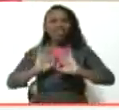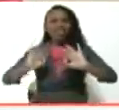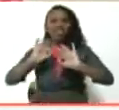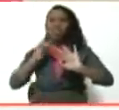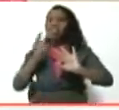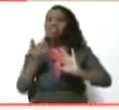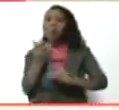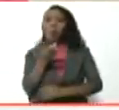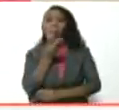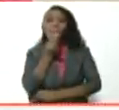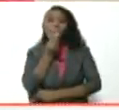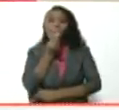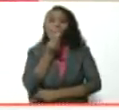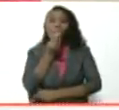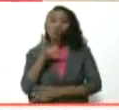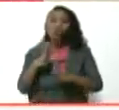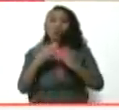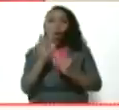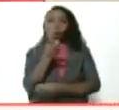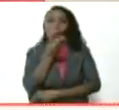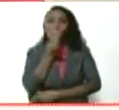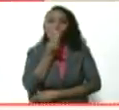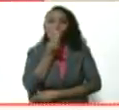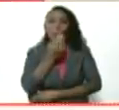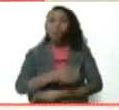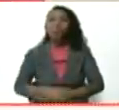nada. Nadie, absolutamente nadie.